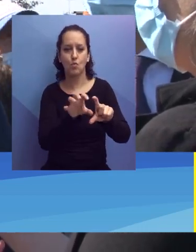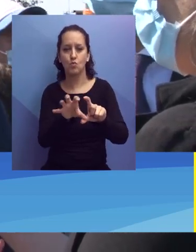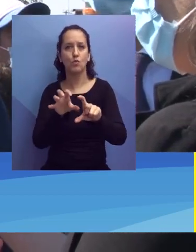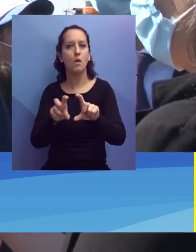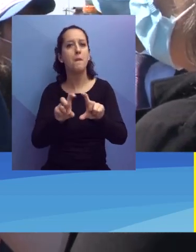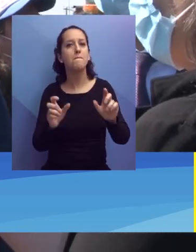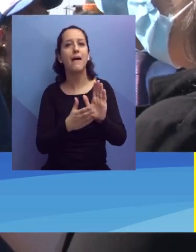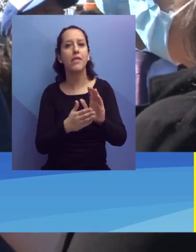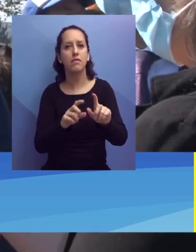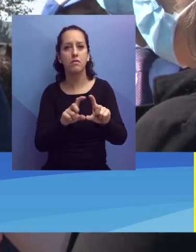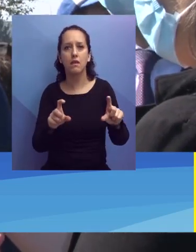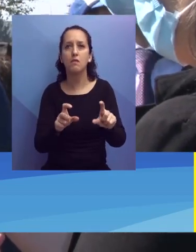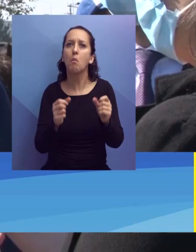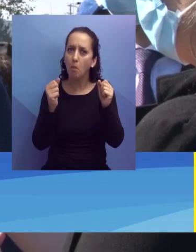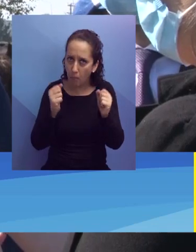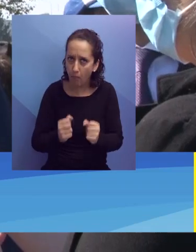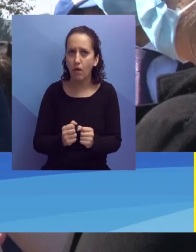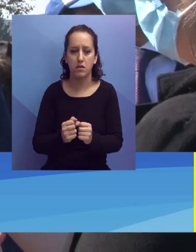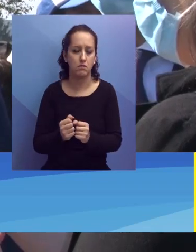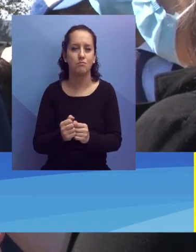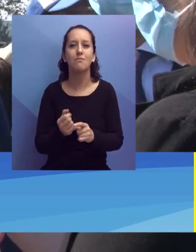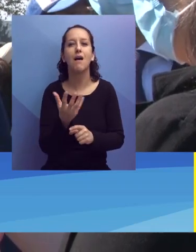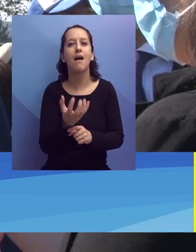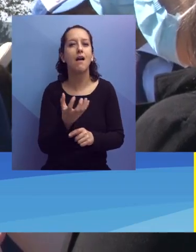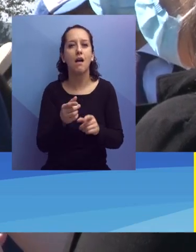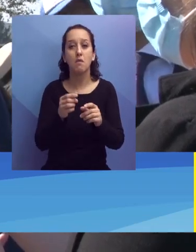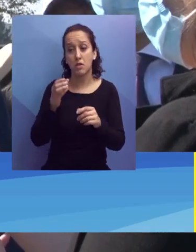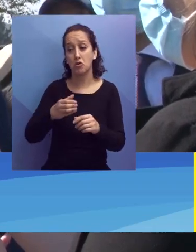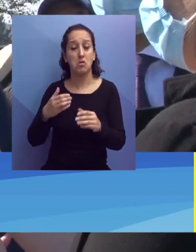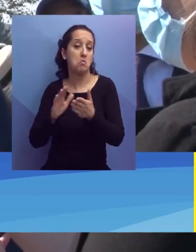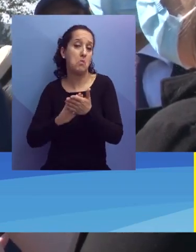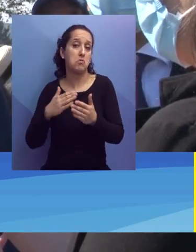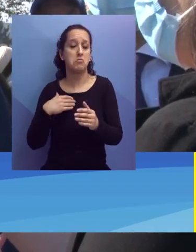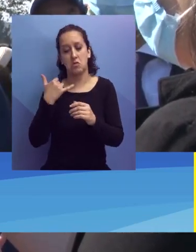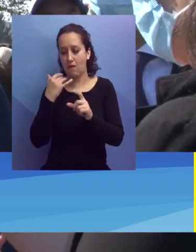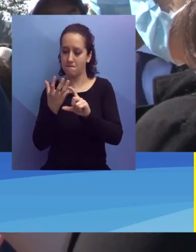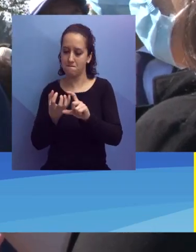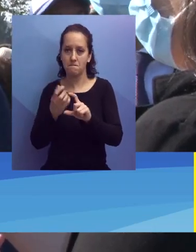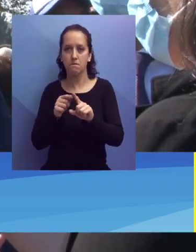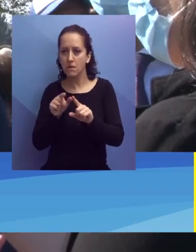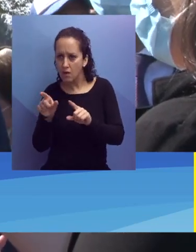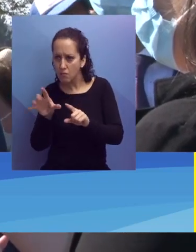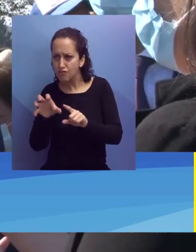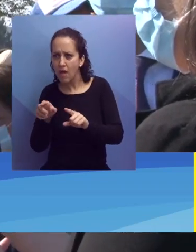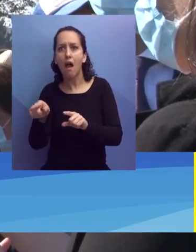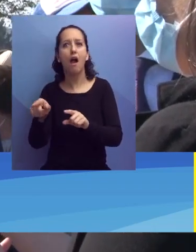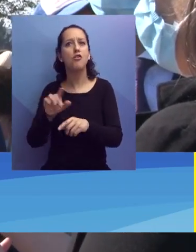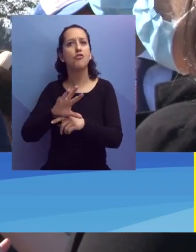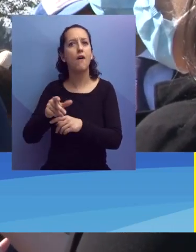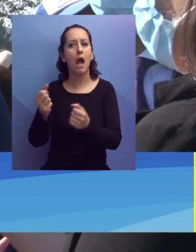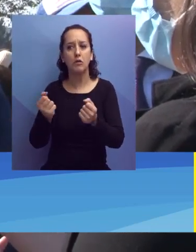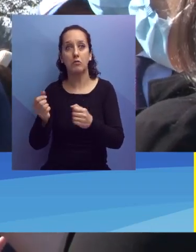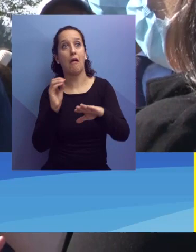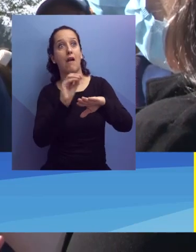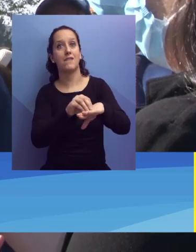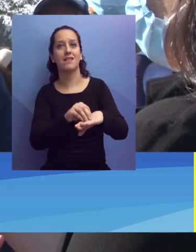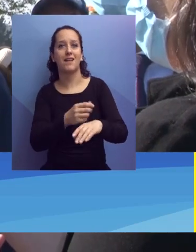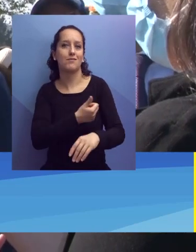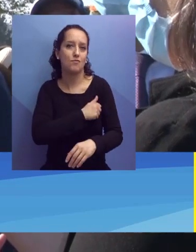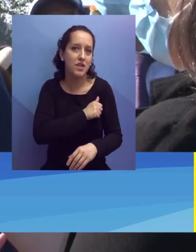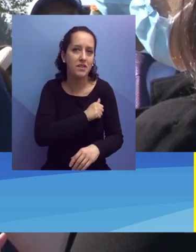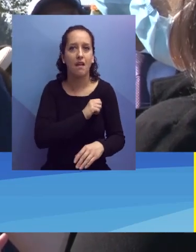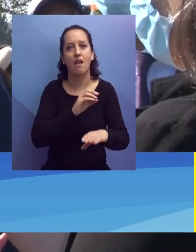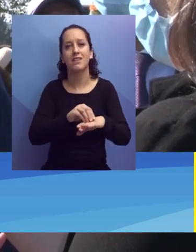placa patente, permitiendo que cualquier vecino pueda encontrar un vehículo robado, y le hemos entregado la herramienta a las policías y a los